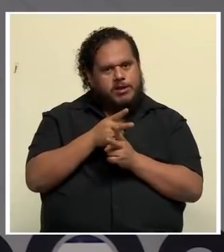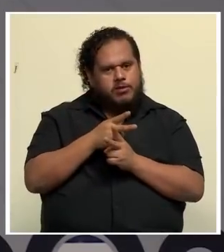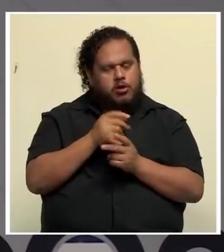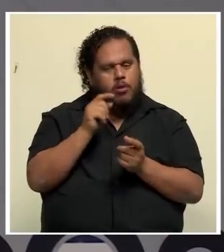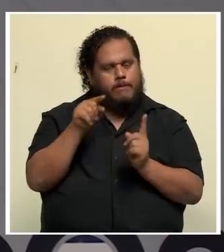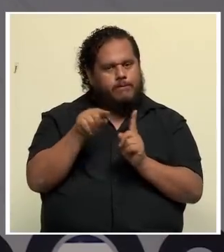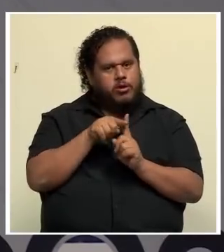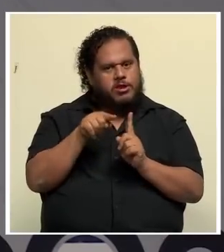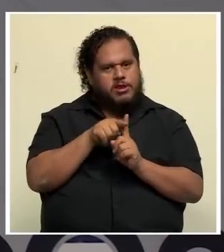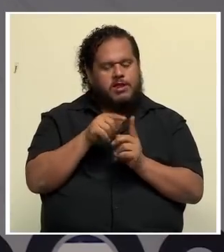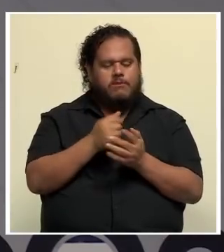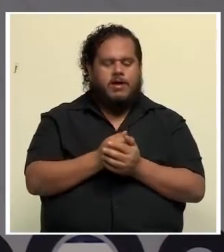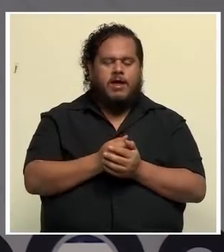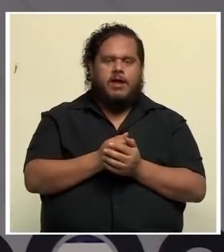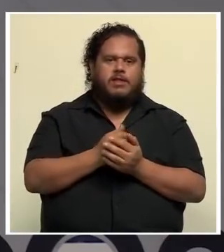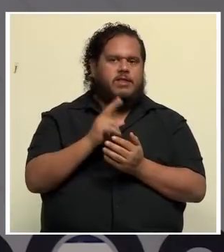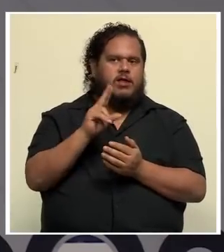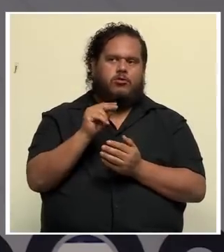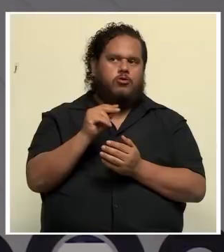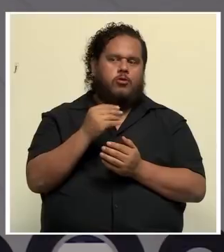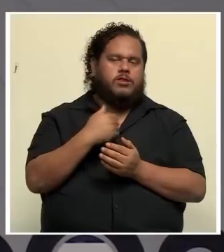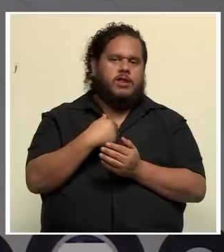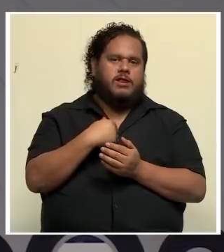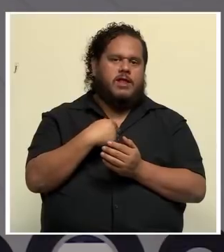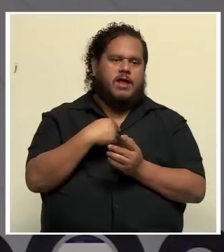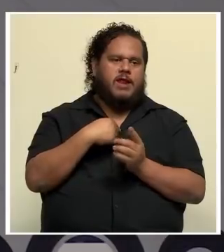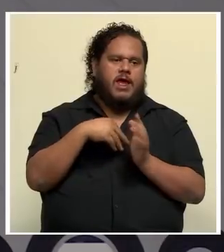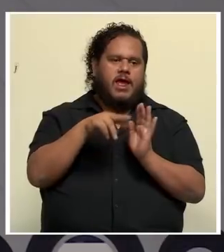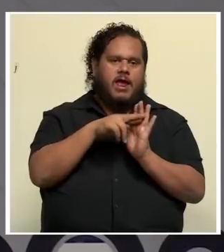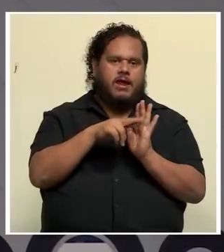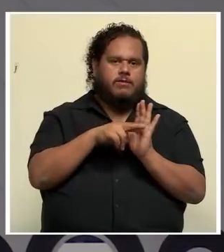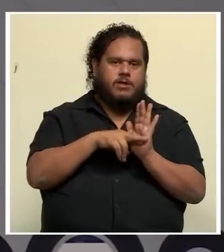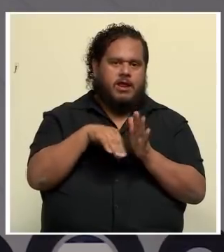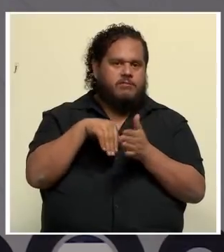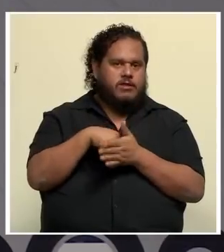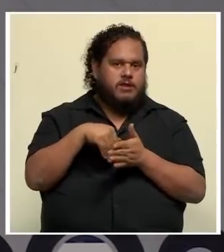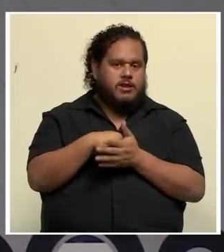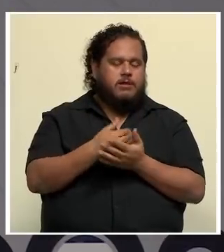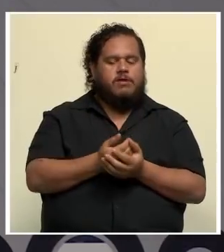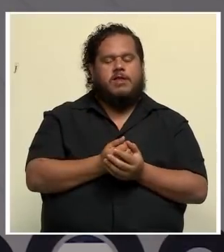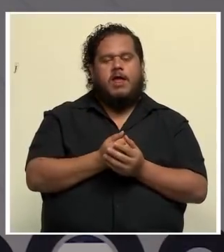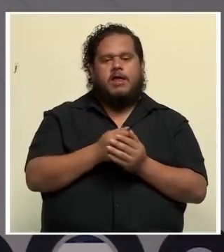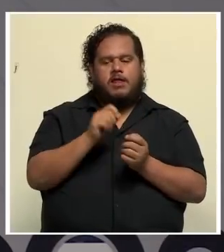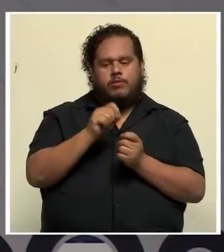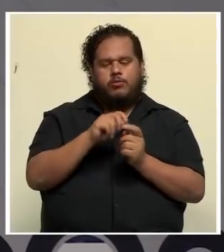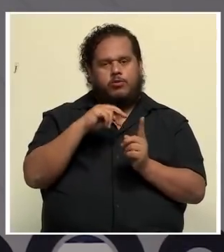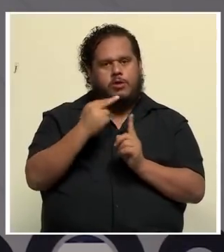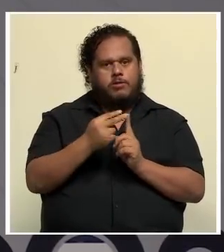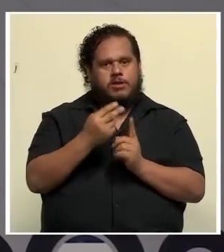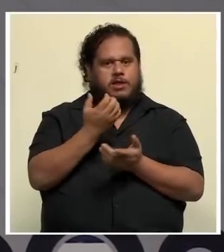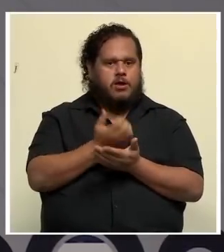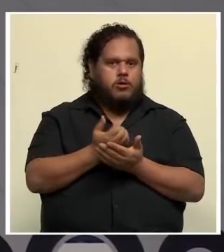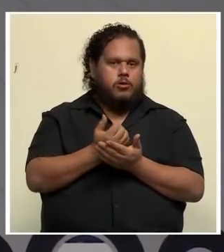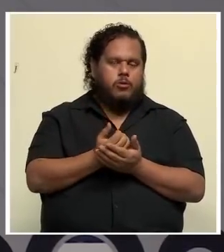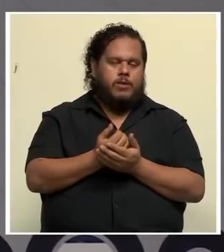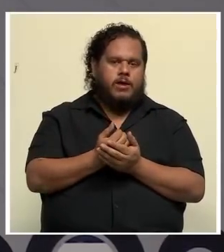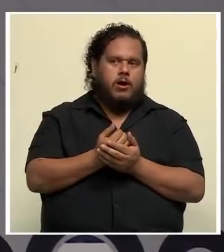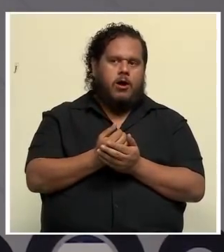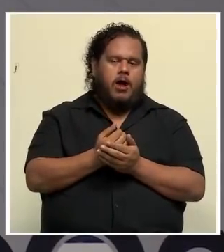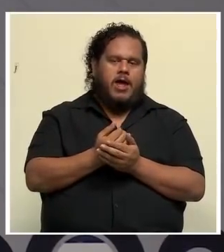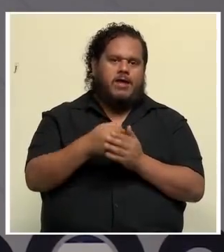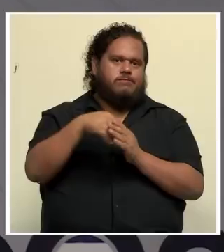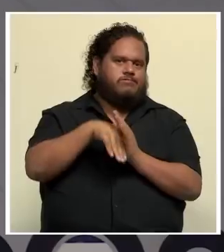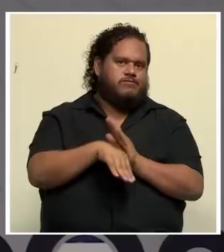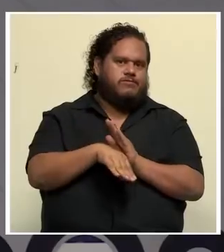respecto de no tomar medidas restrictivas que efectivamente desde el punto de vista económico contraigan aún más la economía. Eso